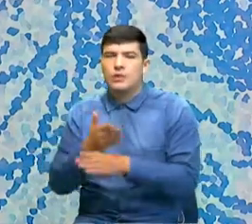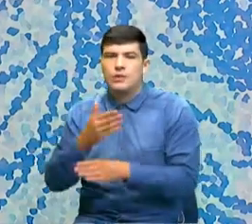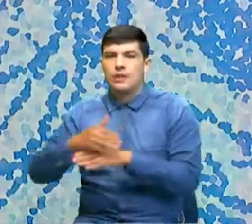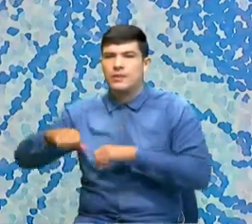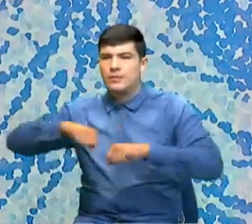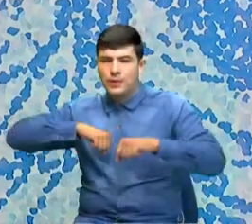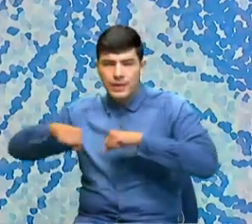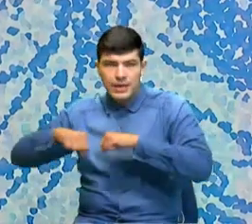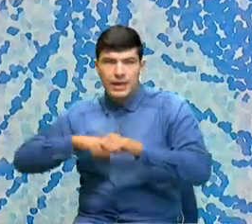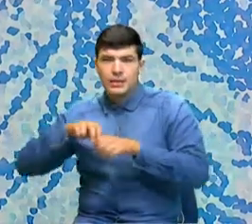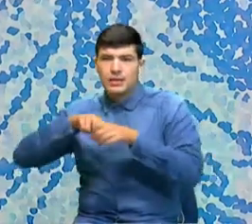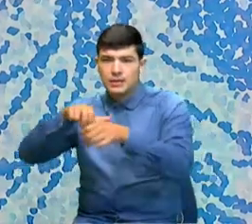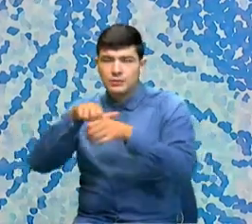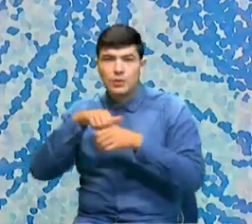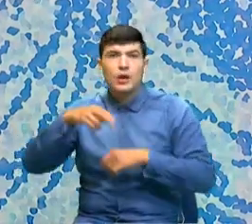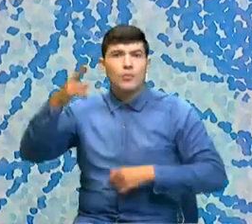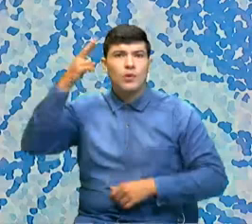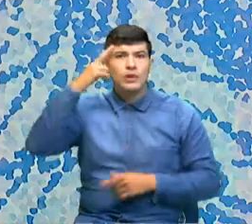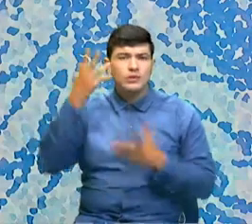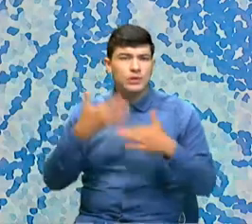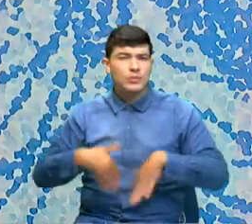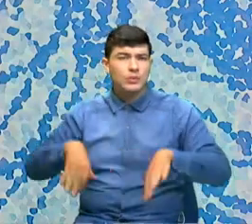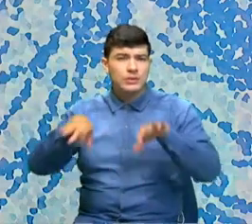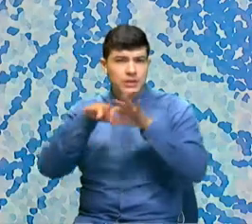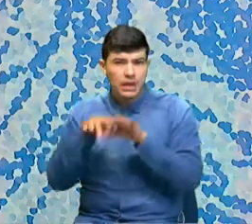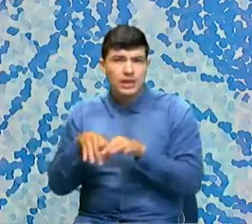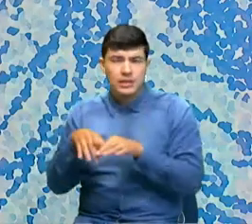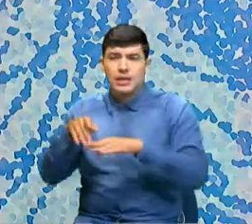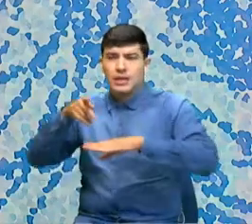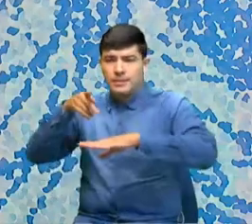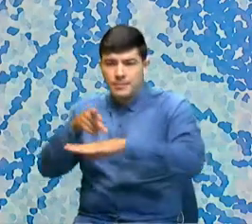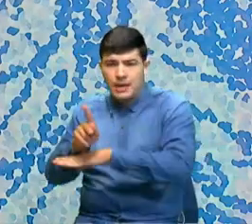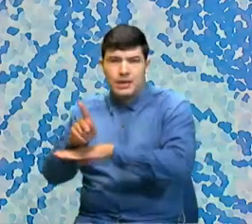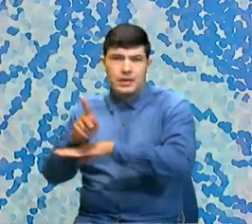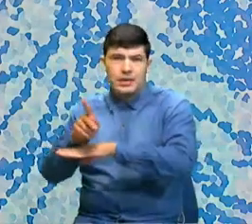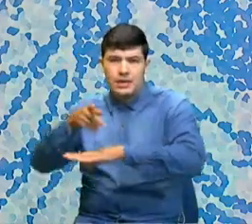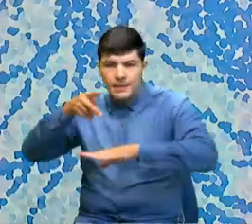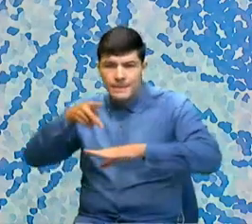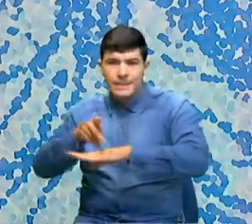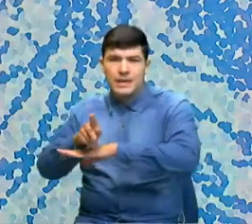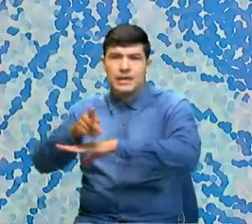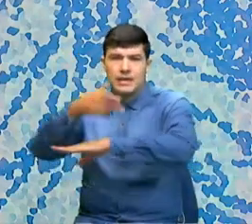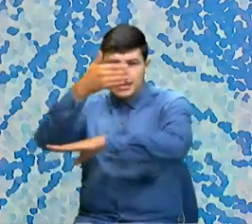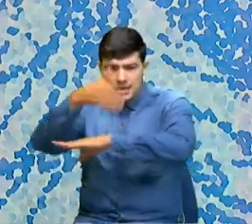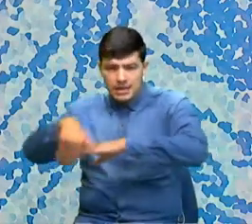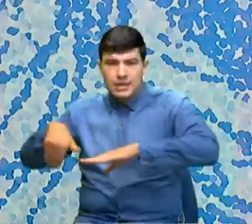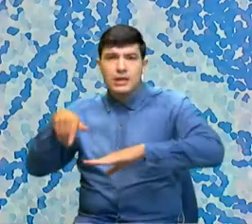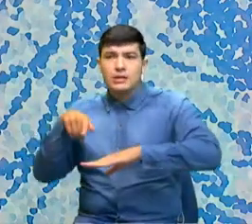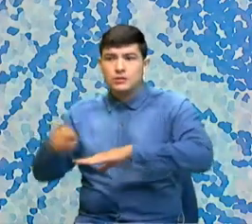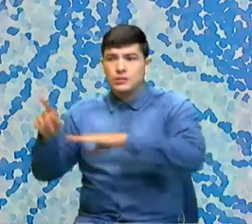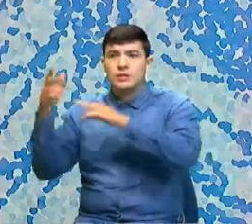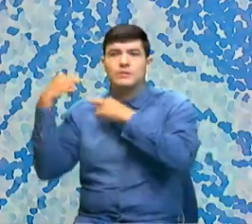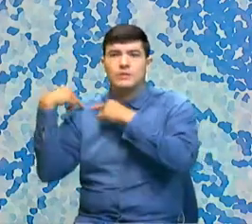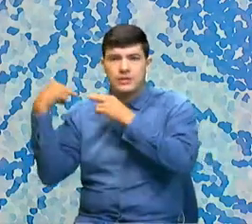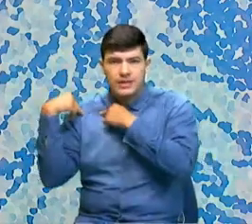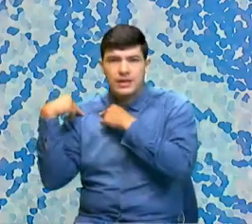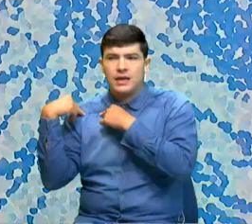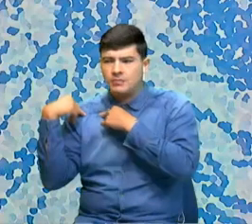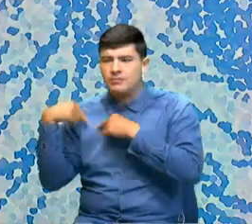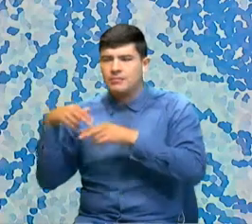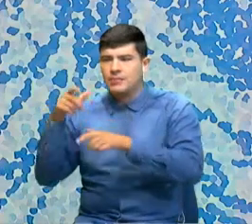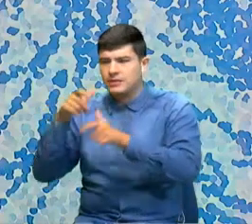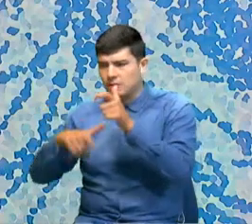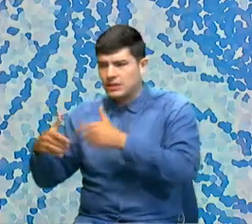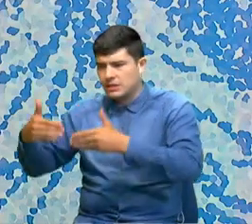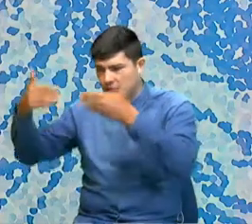movilidad. Okay. Por eso es tan importante esta carga urbanística, y por eso llaman parqueaderos que son de obligación de carga urbanística, no